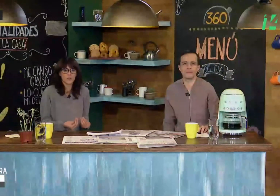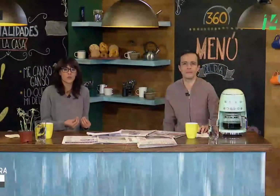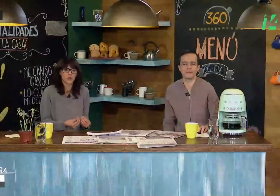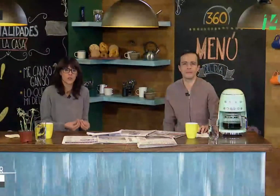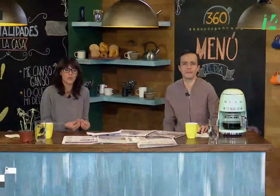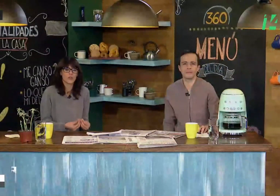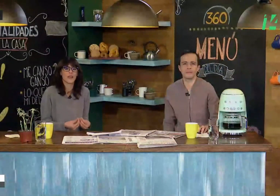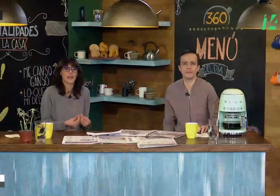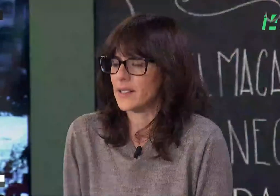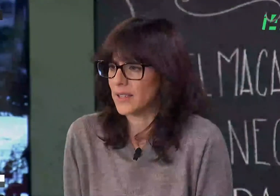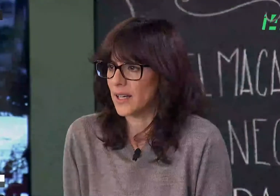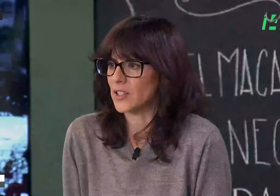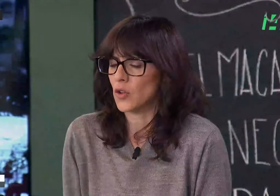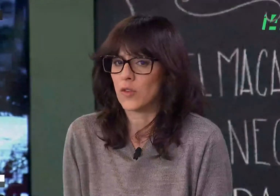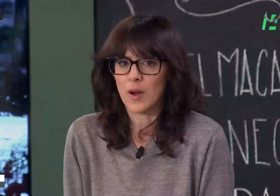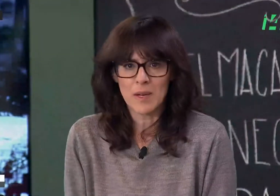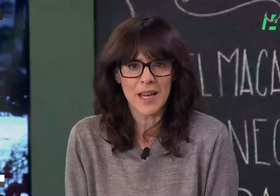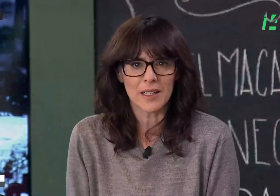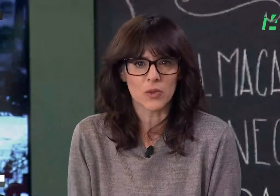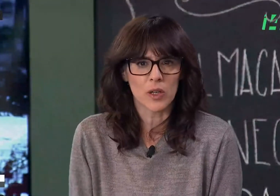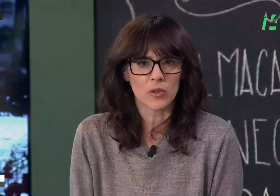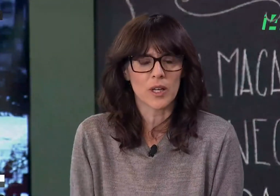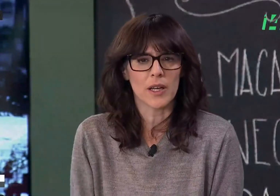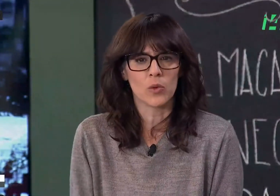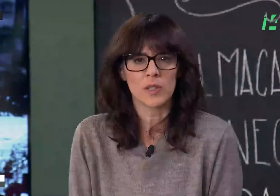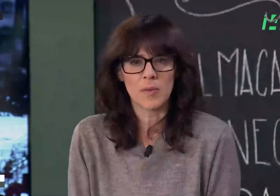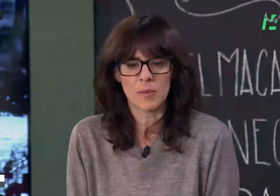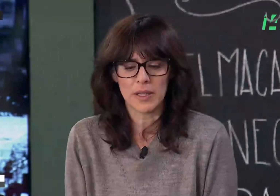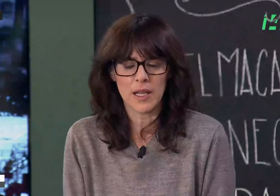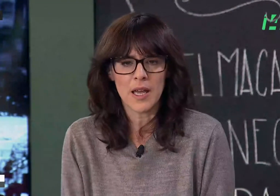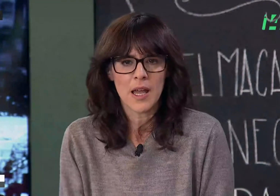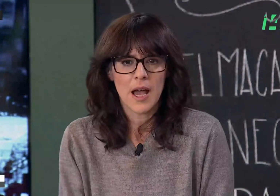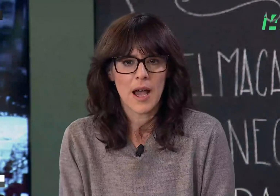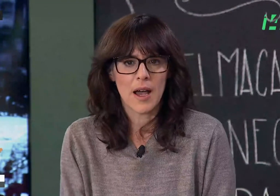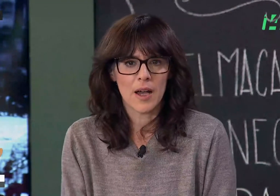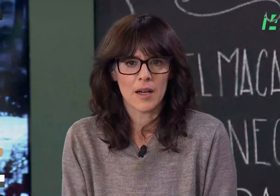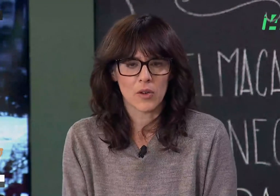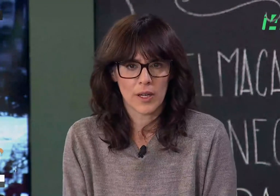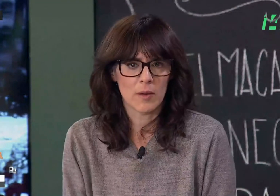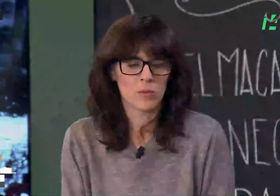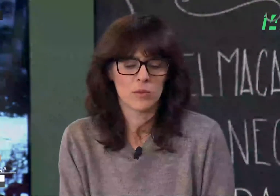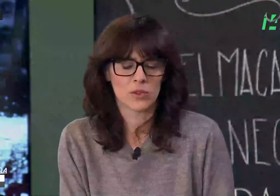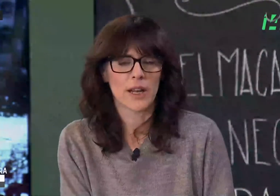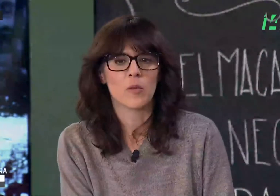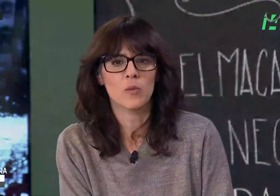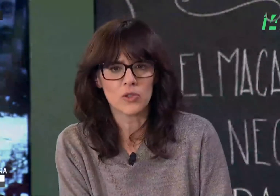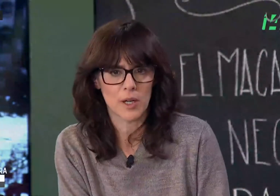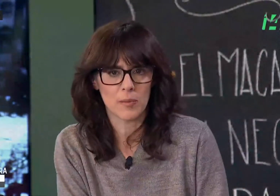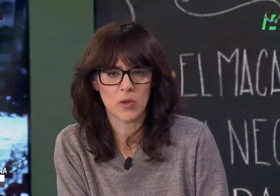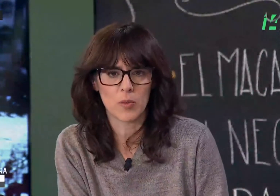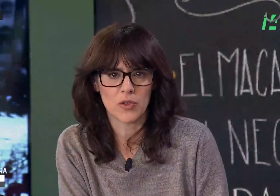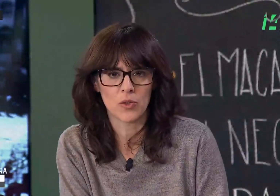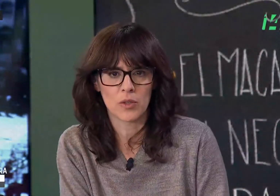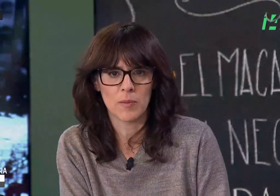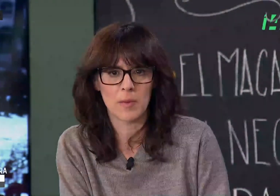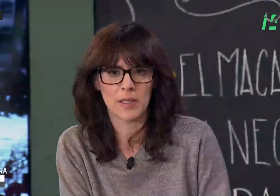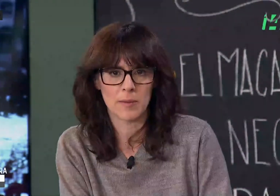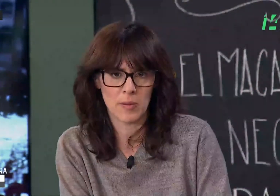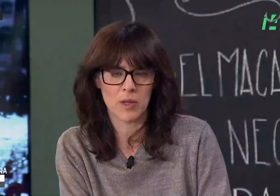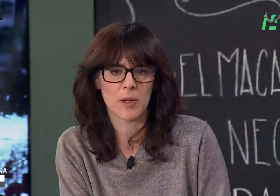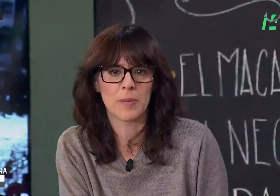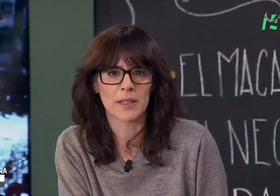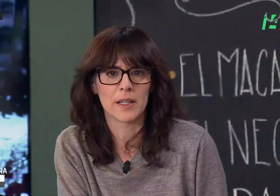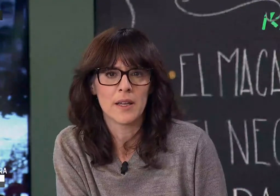social en función de la desintegración familiar que es una cosa que últimamente con la que ha mostrado mucha preocupación